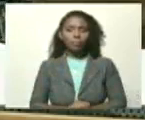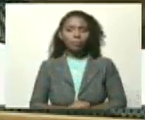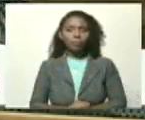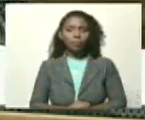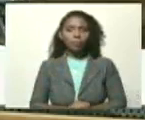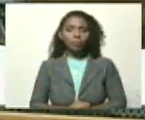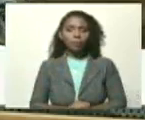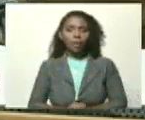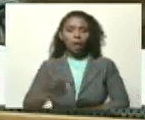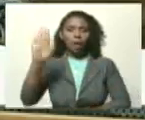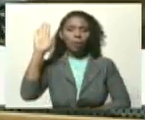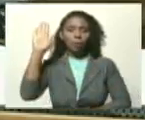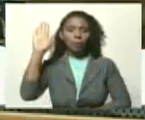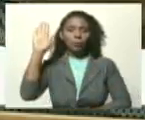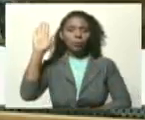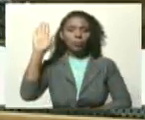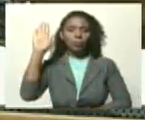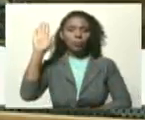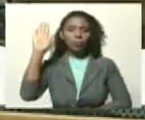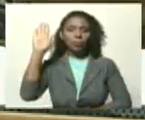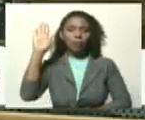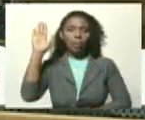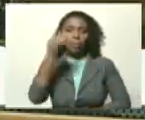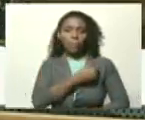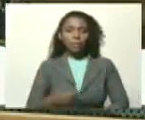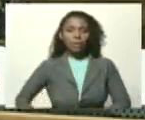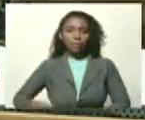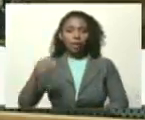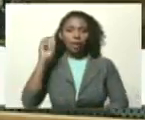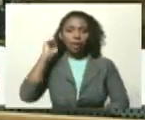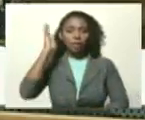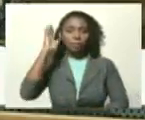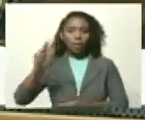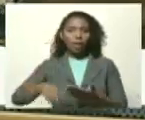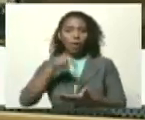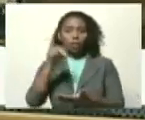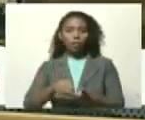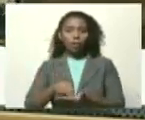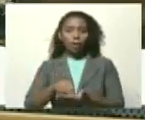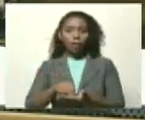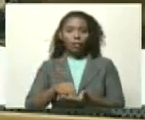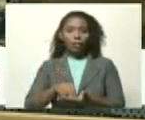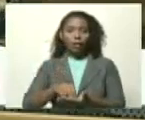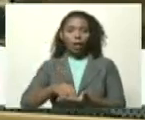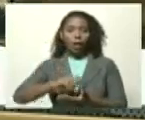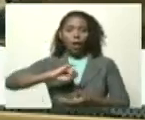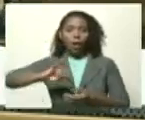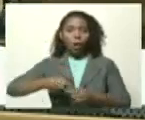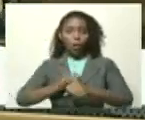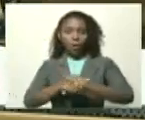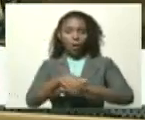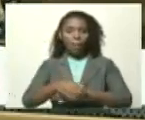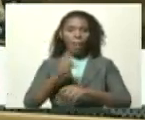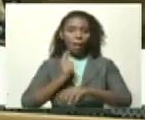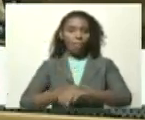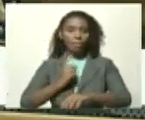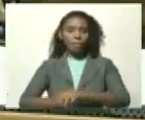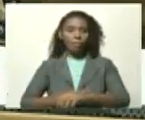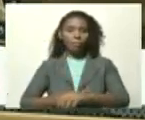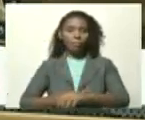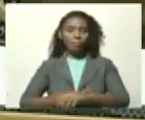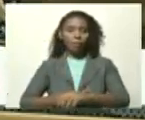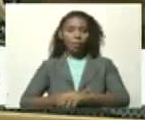La juramentación del presidente de la Asamblea Nacional, Jorge Rodríguez Gómez, para el periodo